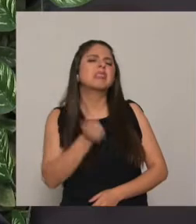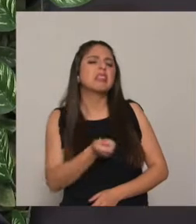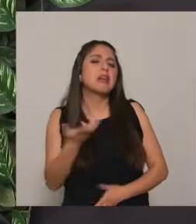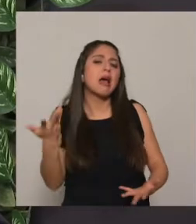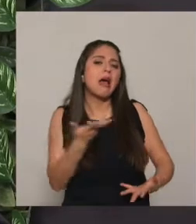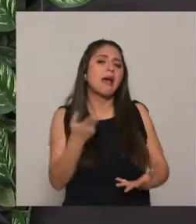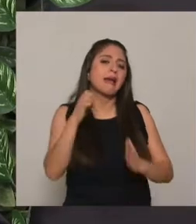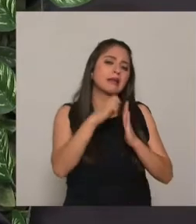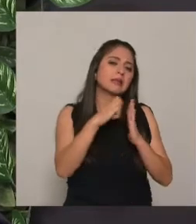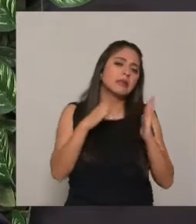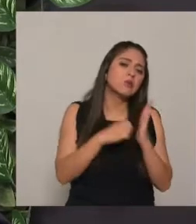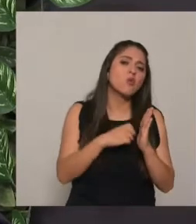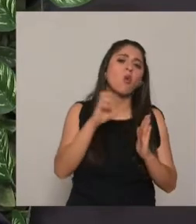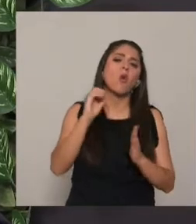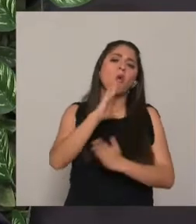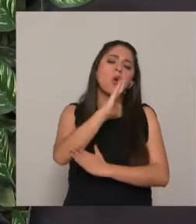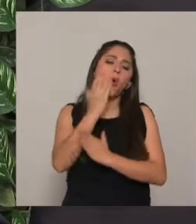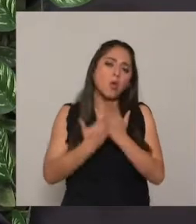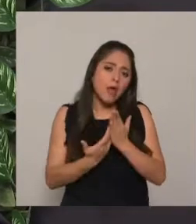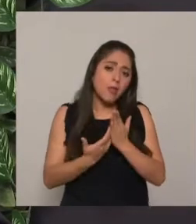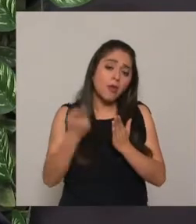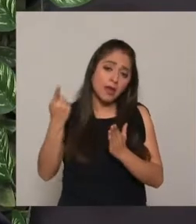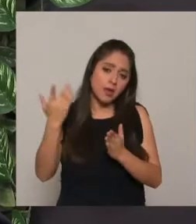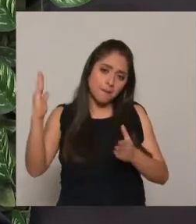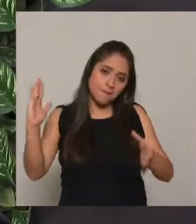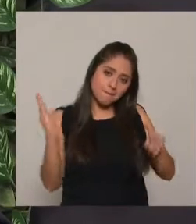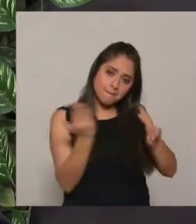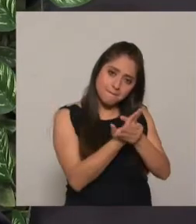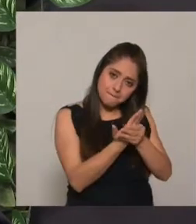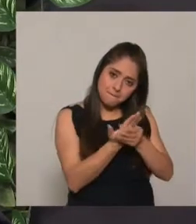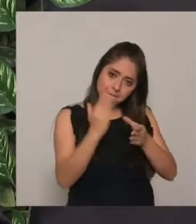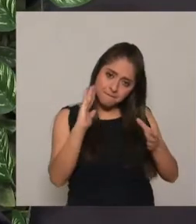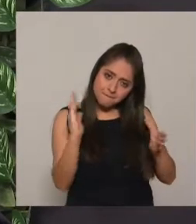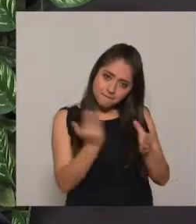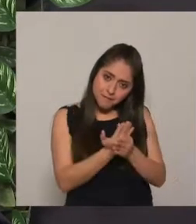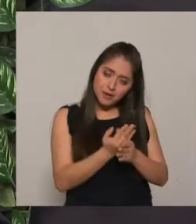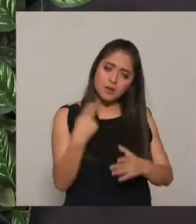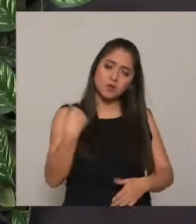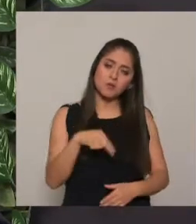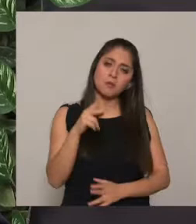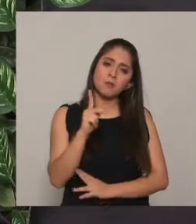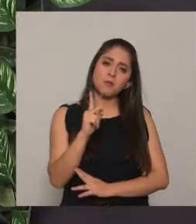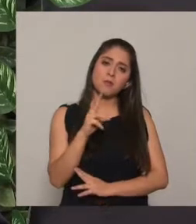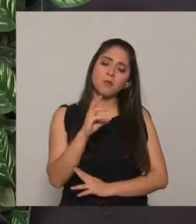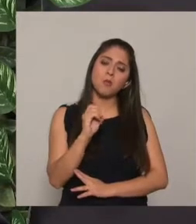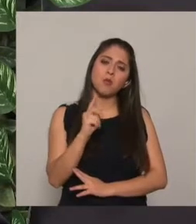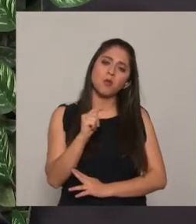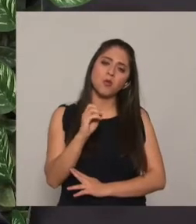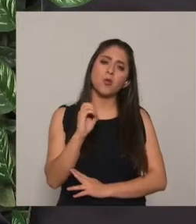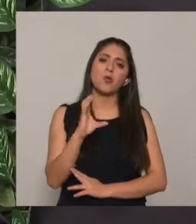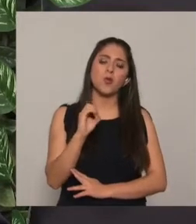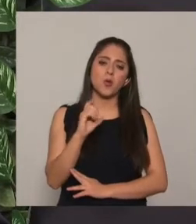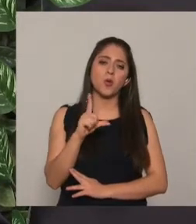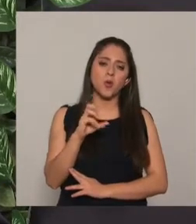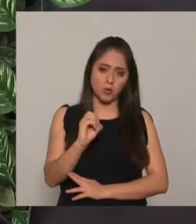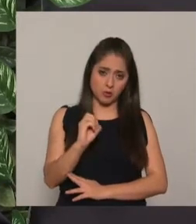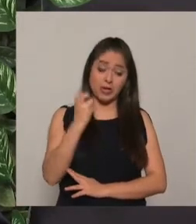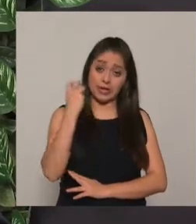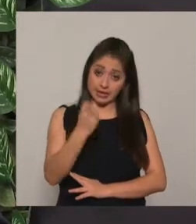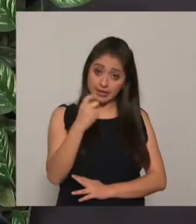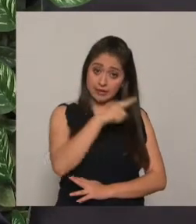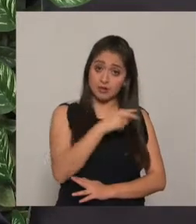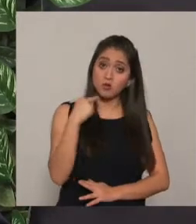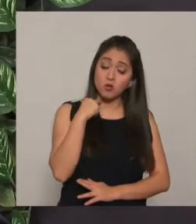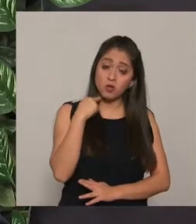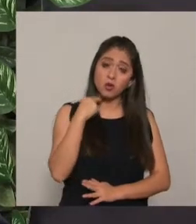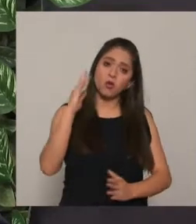un contrato, lo agrega a un libro que denominamos protocolo, y este libro el notario lo